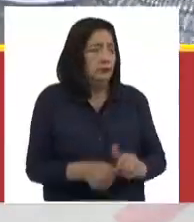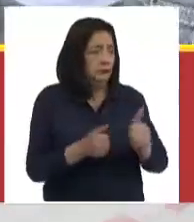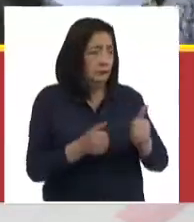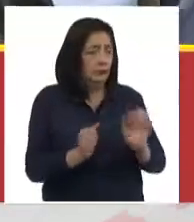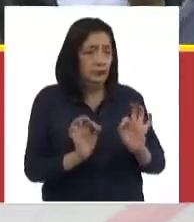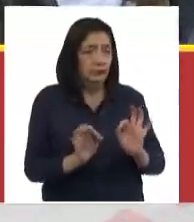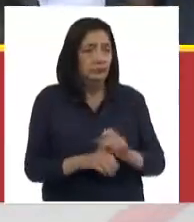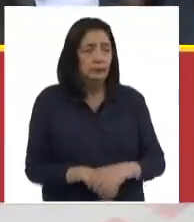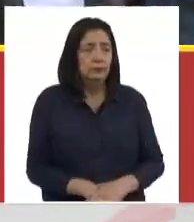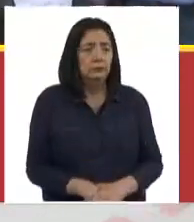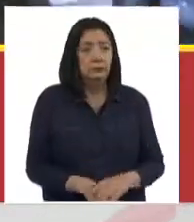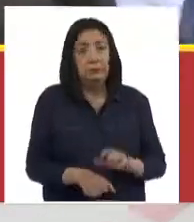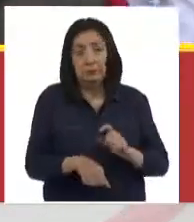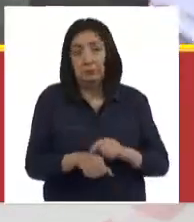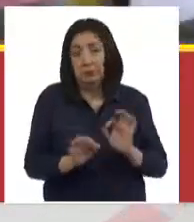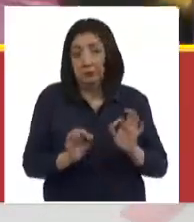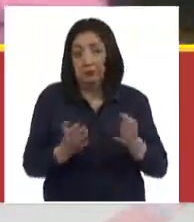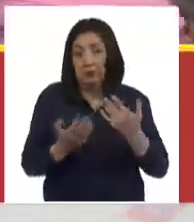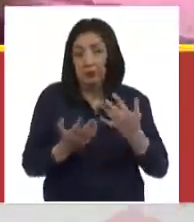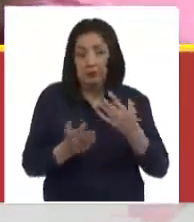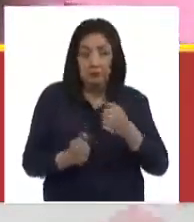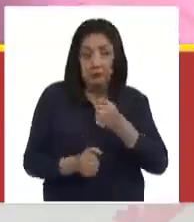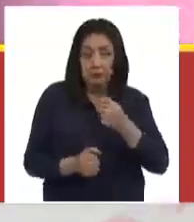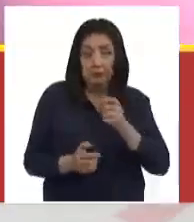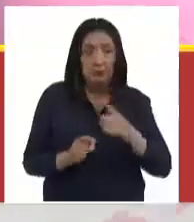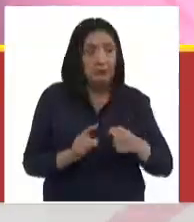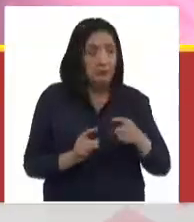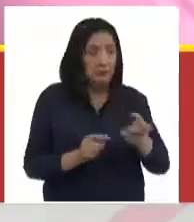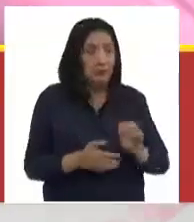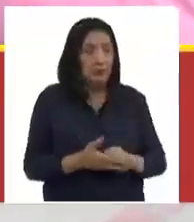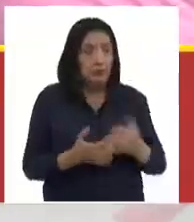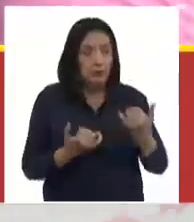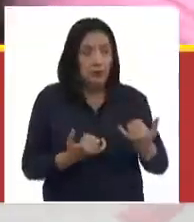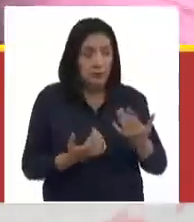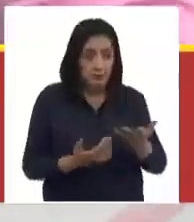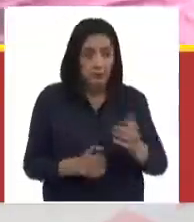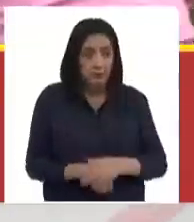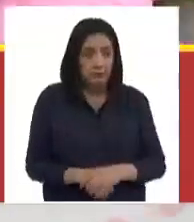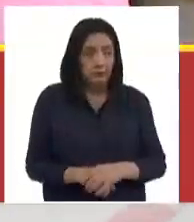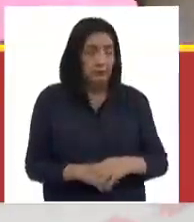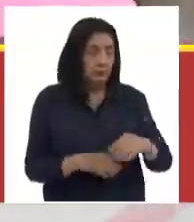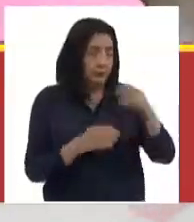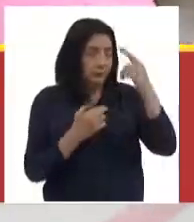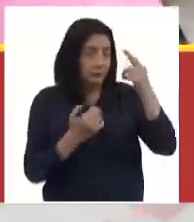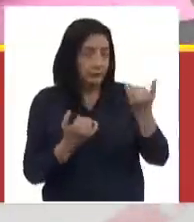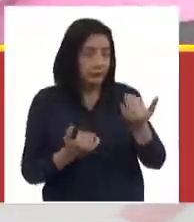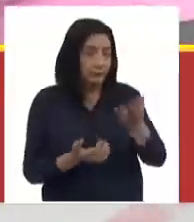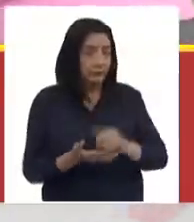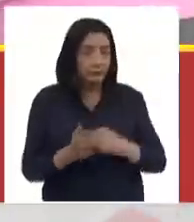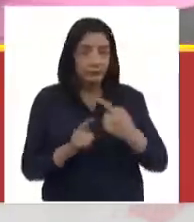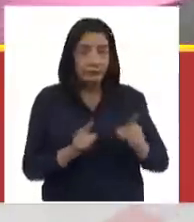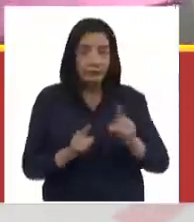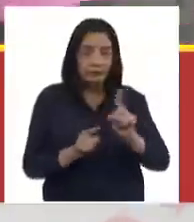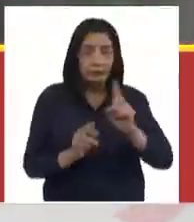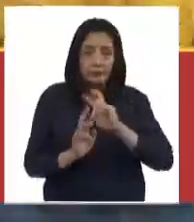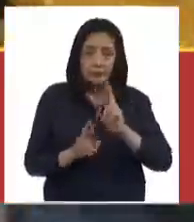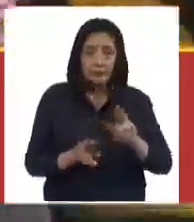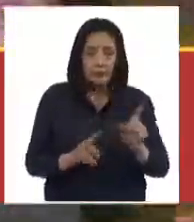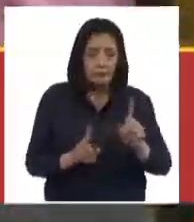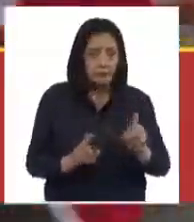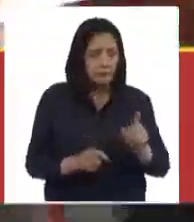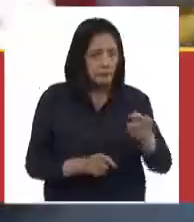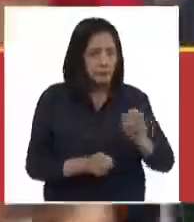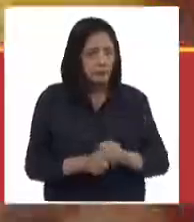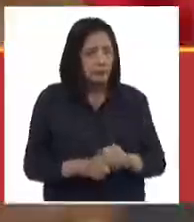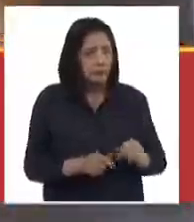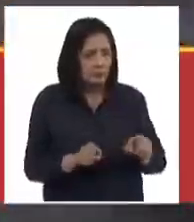acuerdo. Bien, enhorabuena que quiera dar entrevistas en vivo, pero justamente estamos en vivo en esa transmisión, Jorge, pero no responde la pregunta. Esa